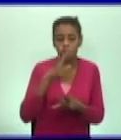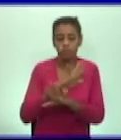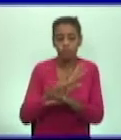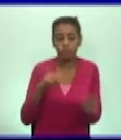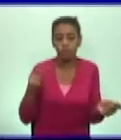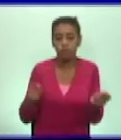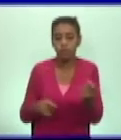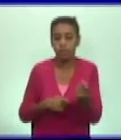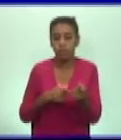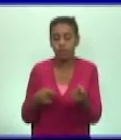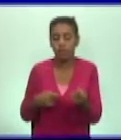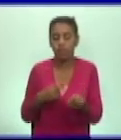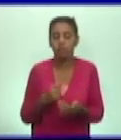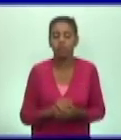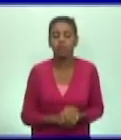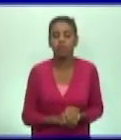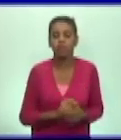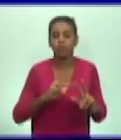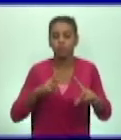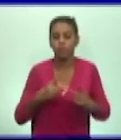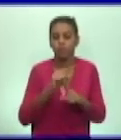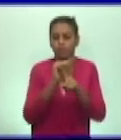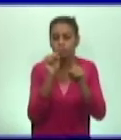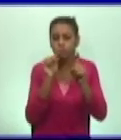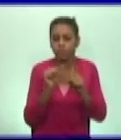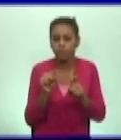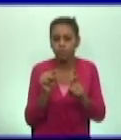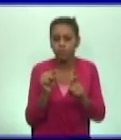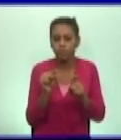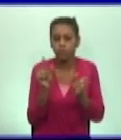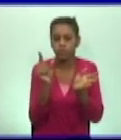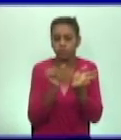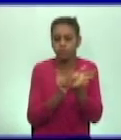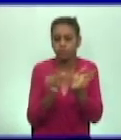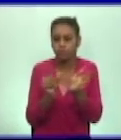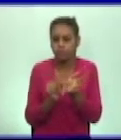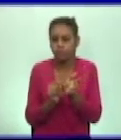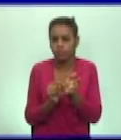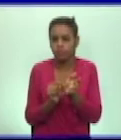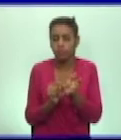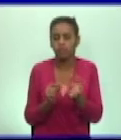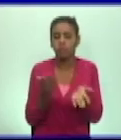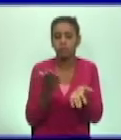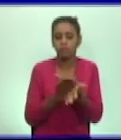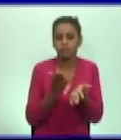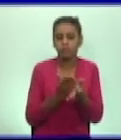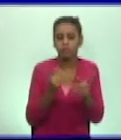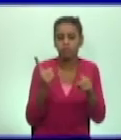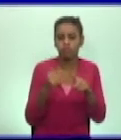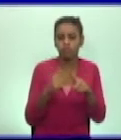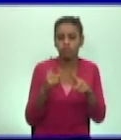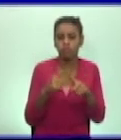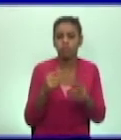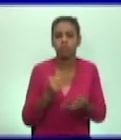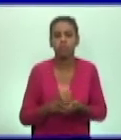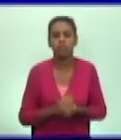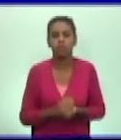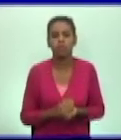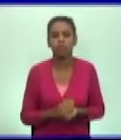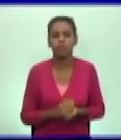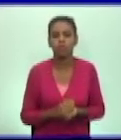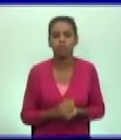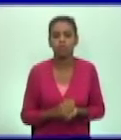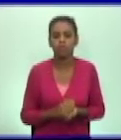Pero vuelvo a preguntarle, y esto va a ser para que ustedes vayan resumiendo también como parte del estudio individual. Esos acuerdos de París